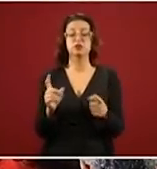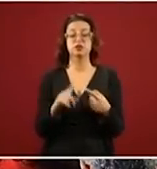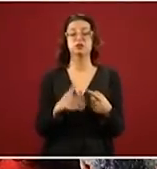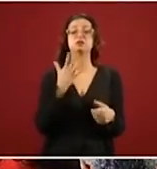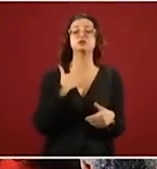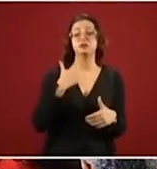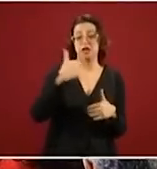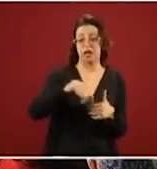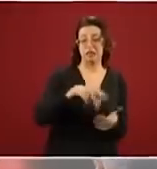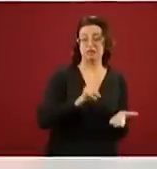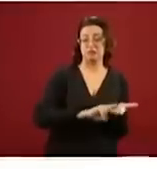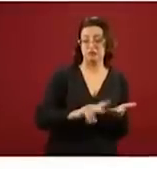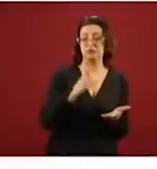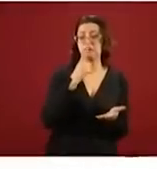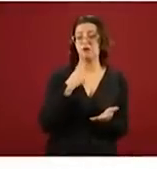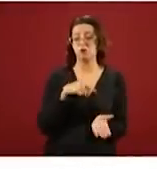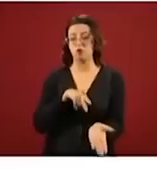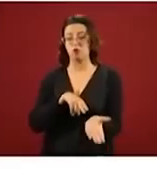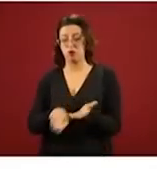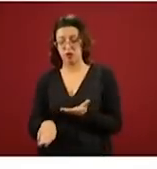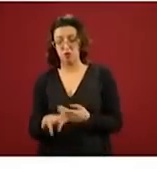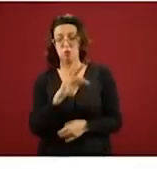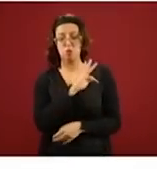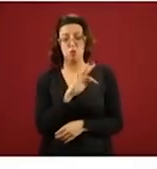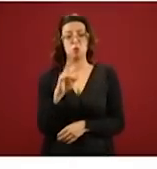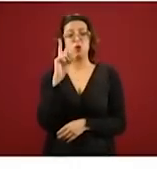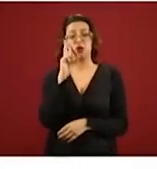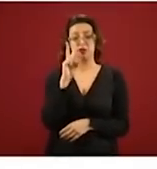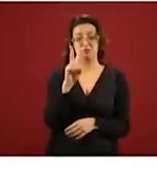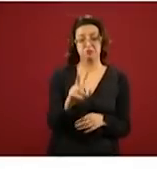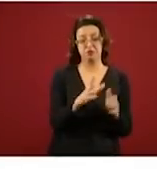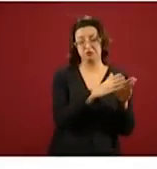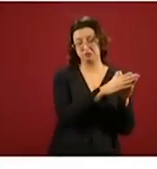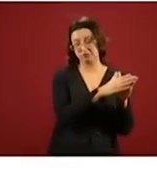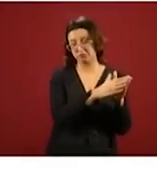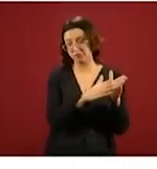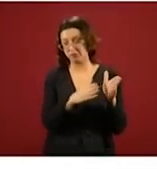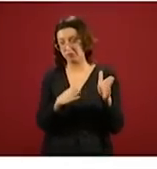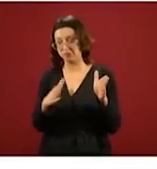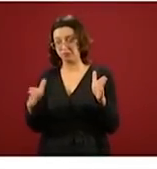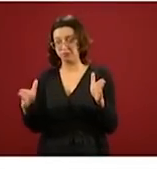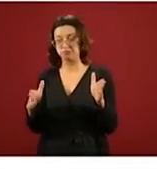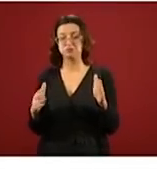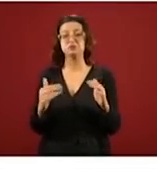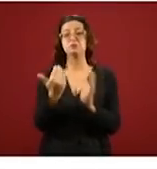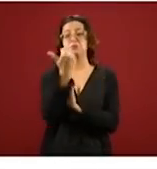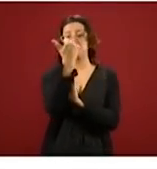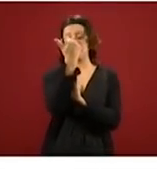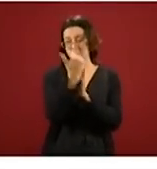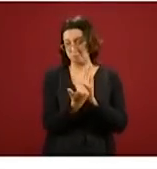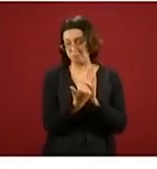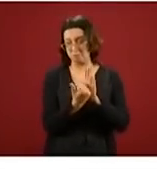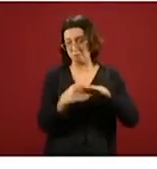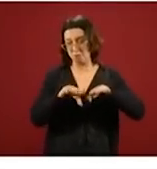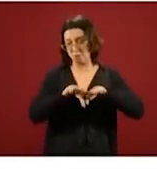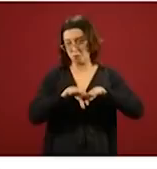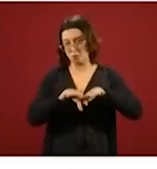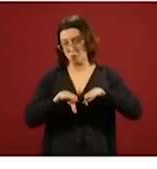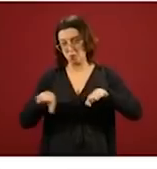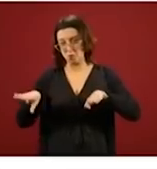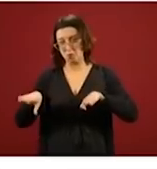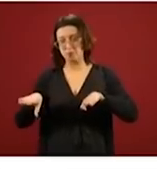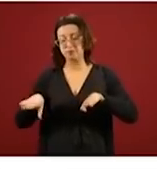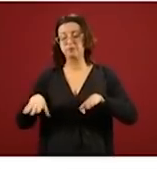gasolinas es claramente que ha habido una estabilidad como lo señaló